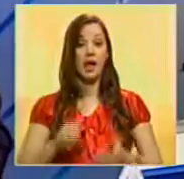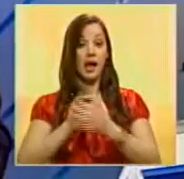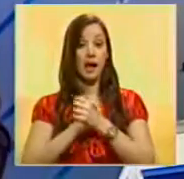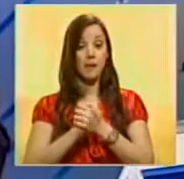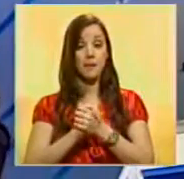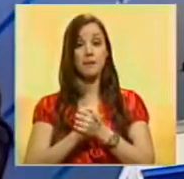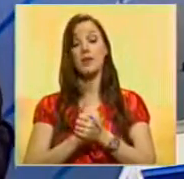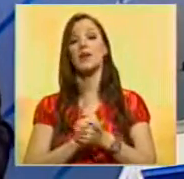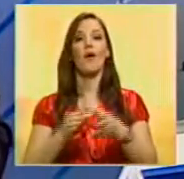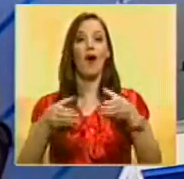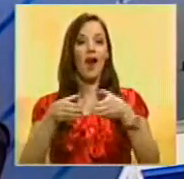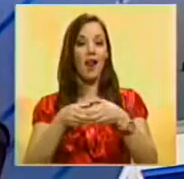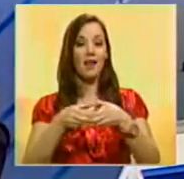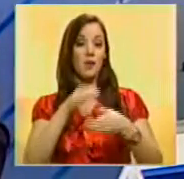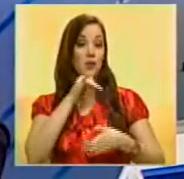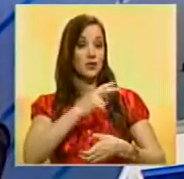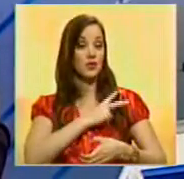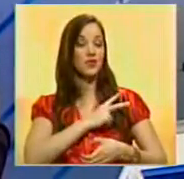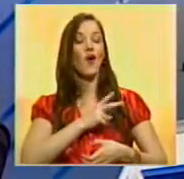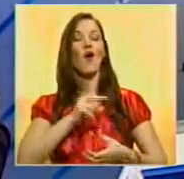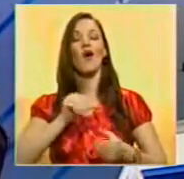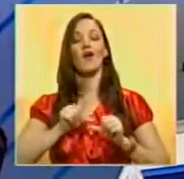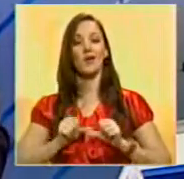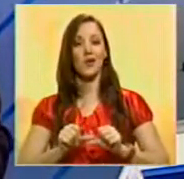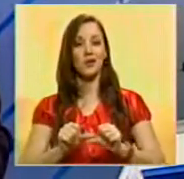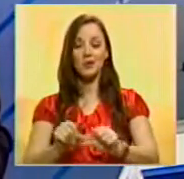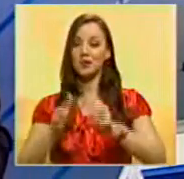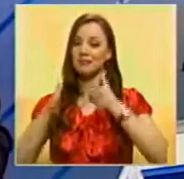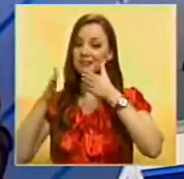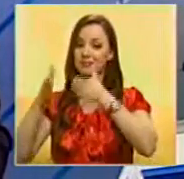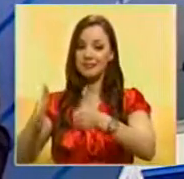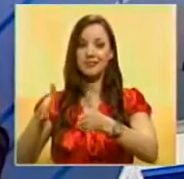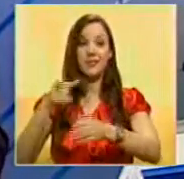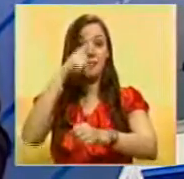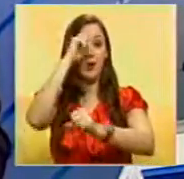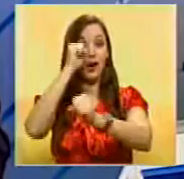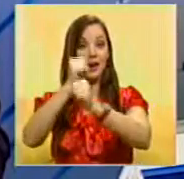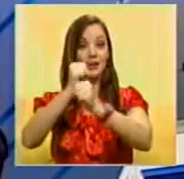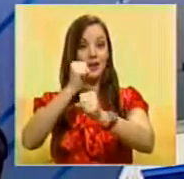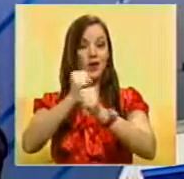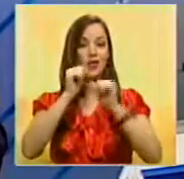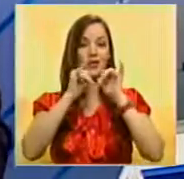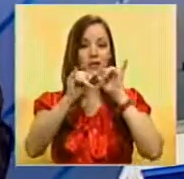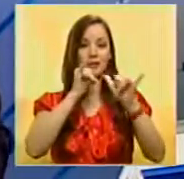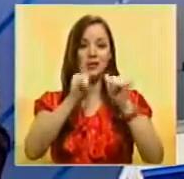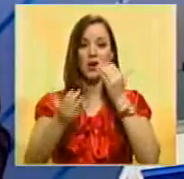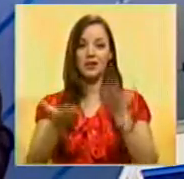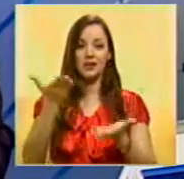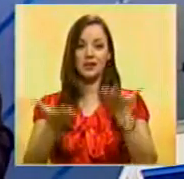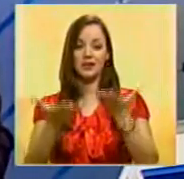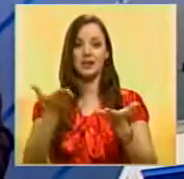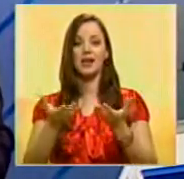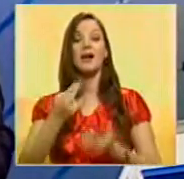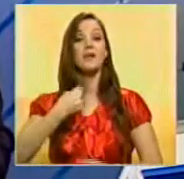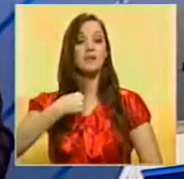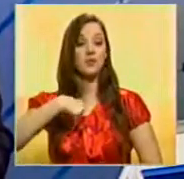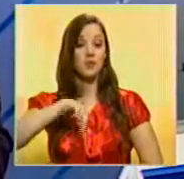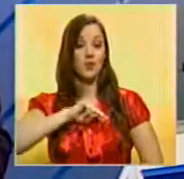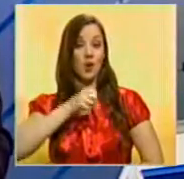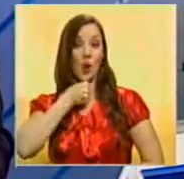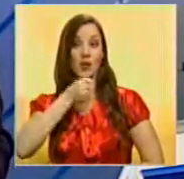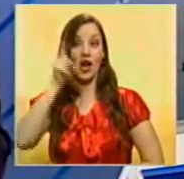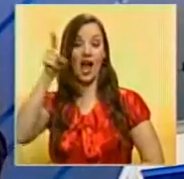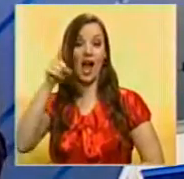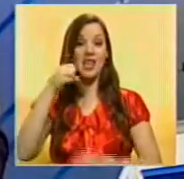El equipo de Noticiero Venevisión continúa siendo galardonado por su labor informativa, equilibrada e imparcial. Nuestro corresponsal en